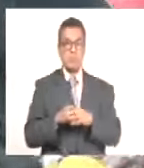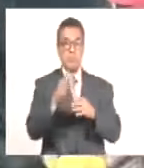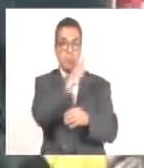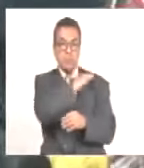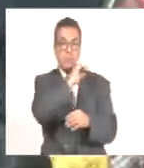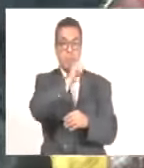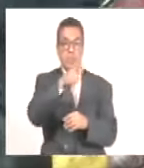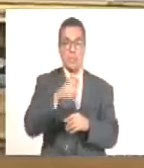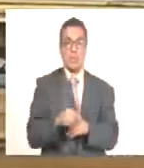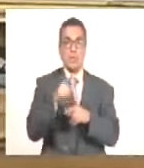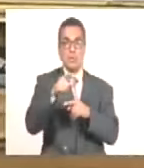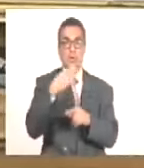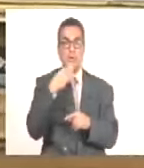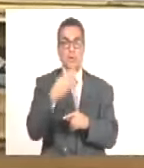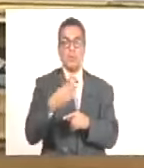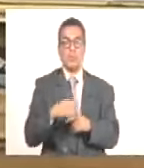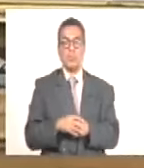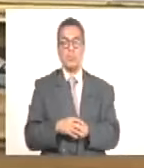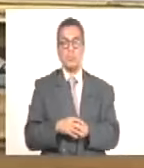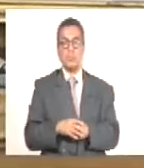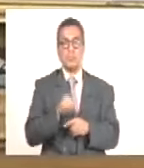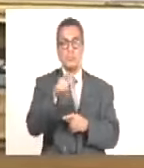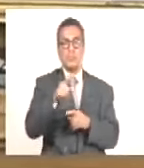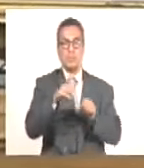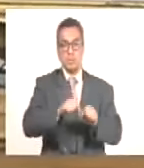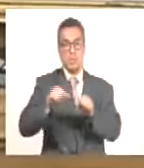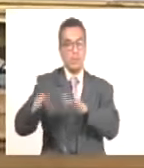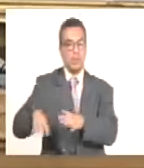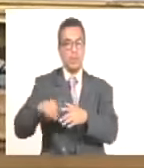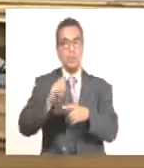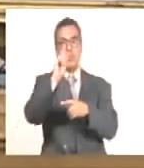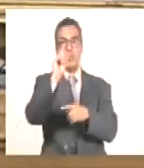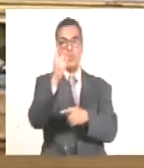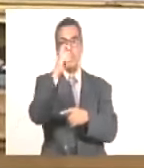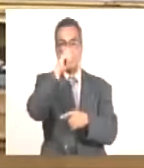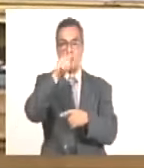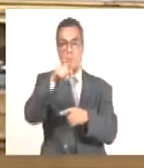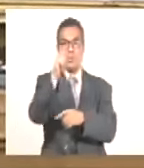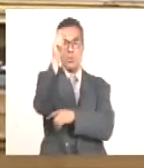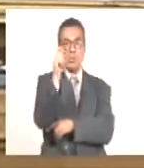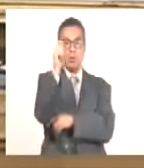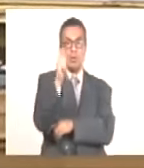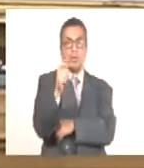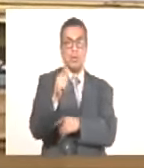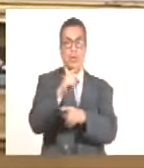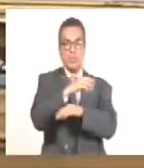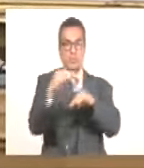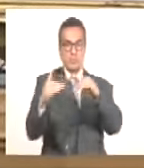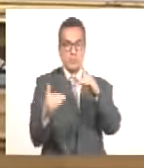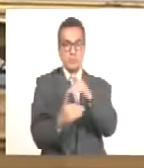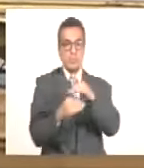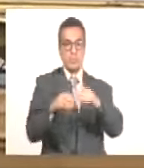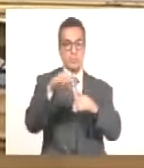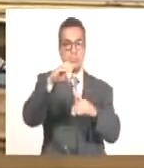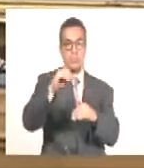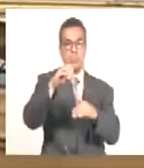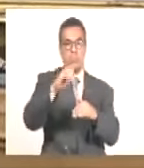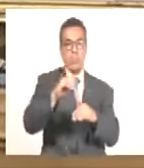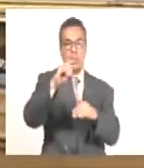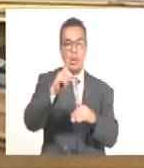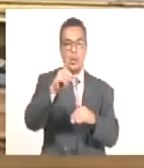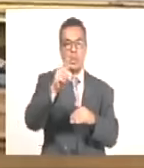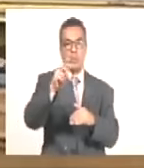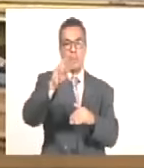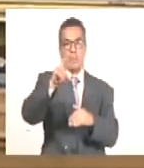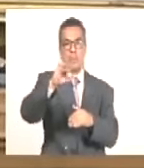Directiva va a solicitar la suspensión por un año del diputado suplente Octavio